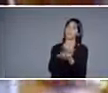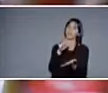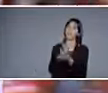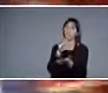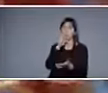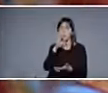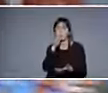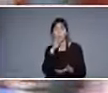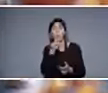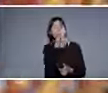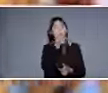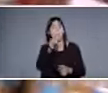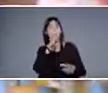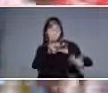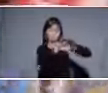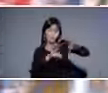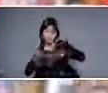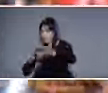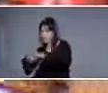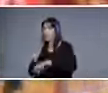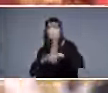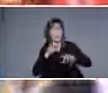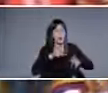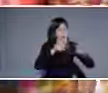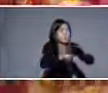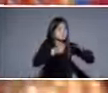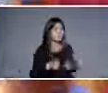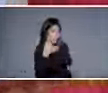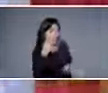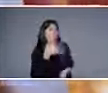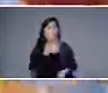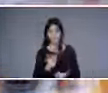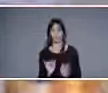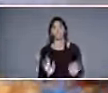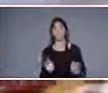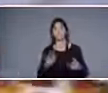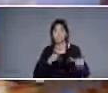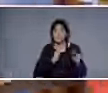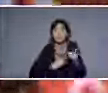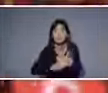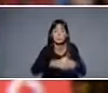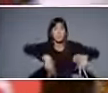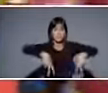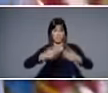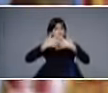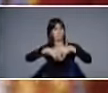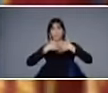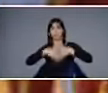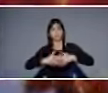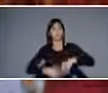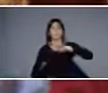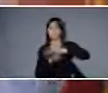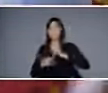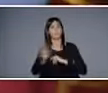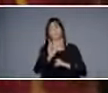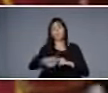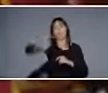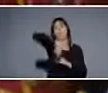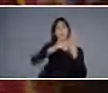11 estaciones para medición. Y nada más dejan de funcionar, son el último grito